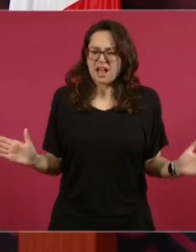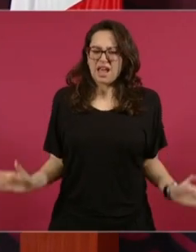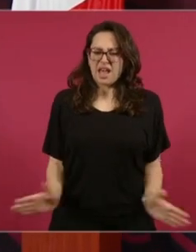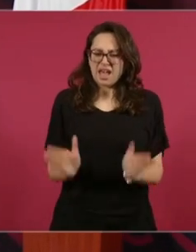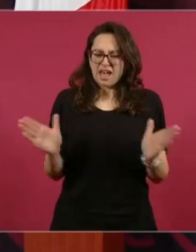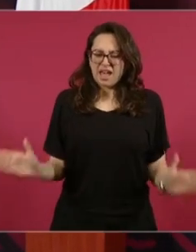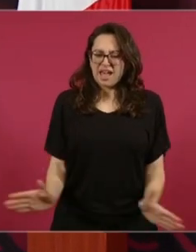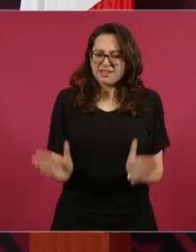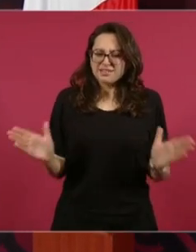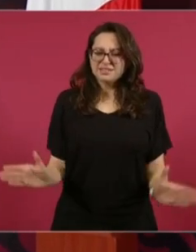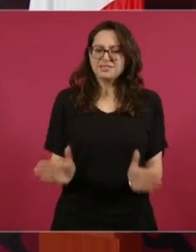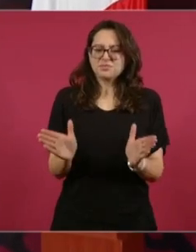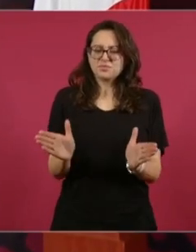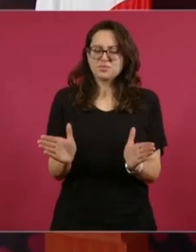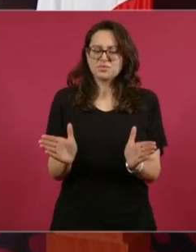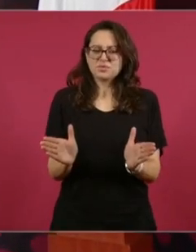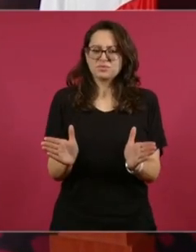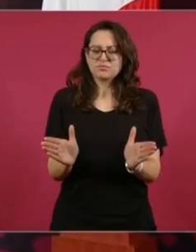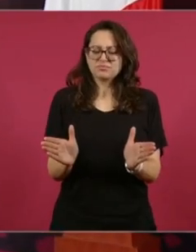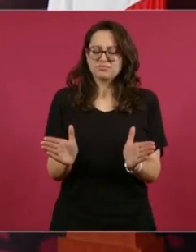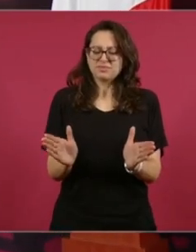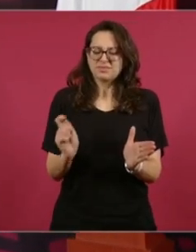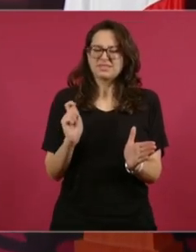porque parece que la usó